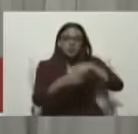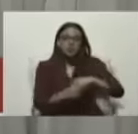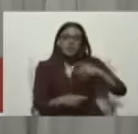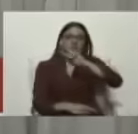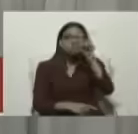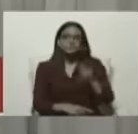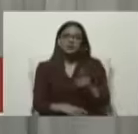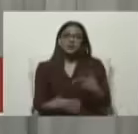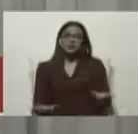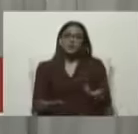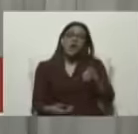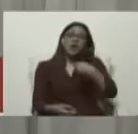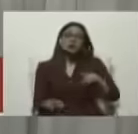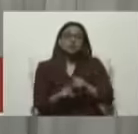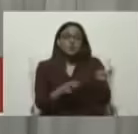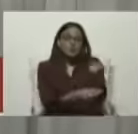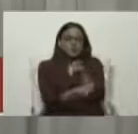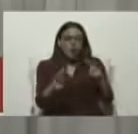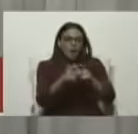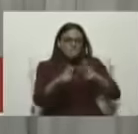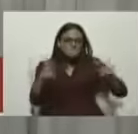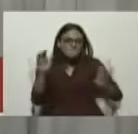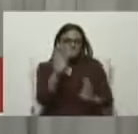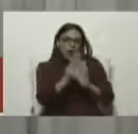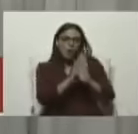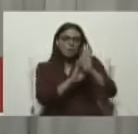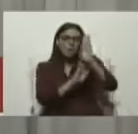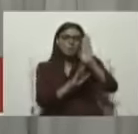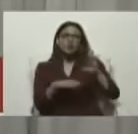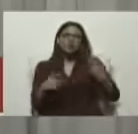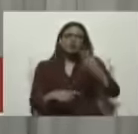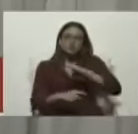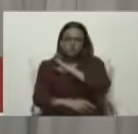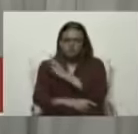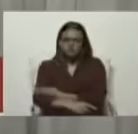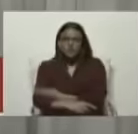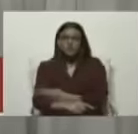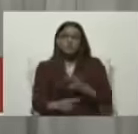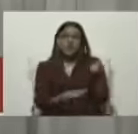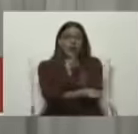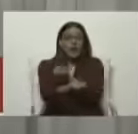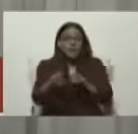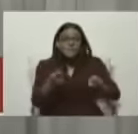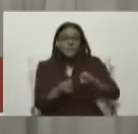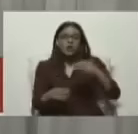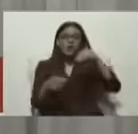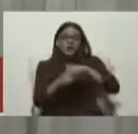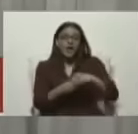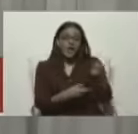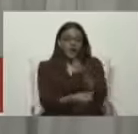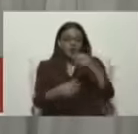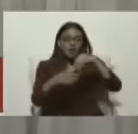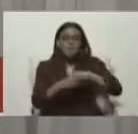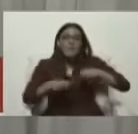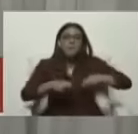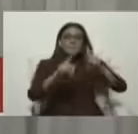Por cierto, somos la economía que más crece desde el fortalecimiento de nuestra moneda y de nuestra economía